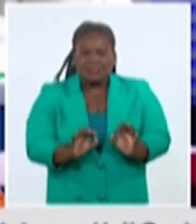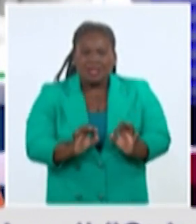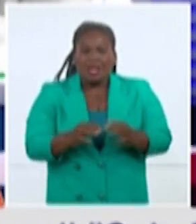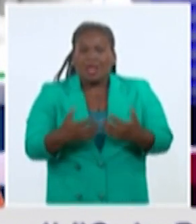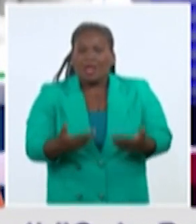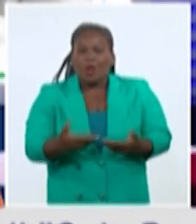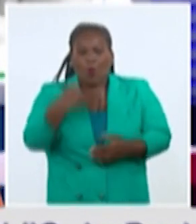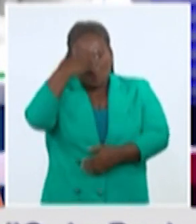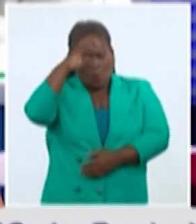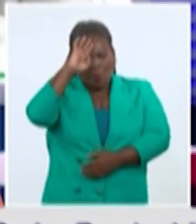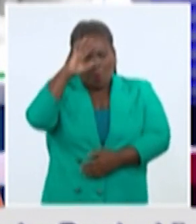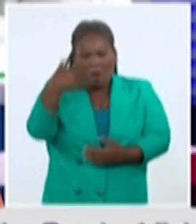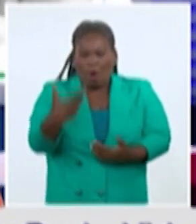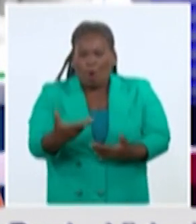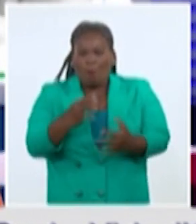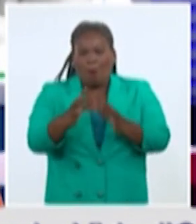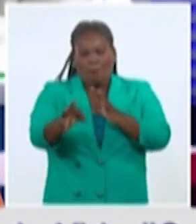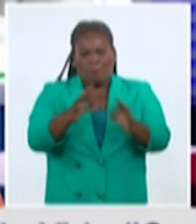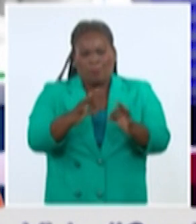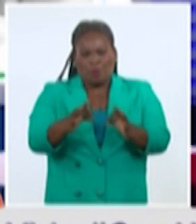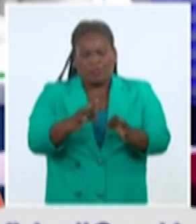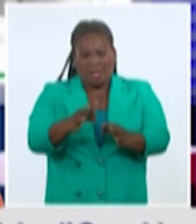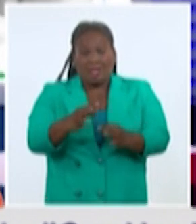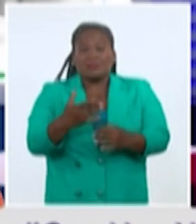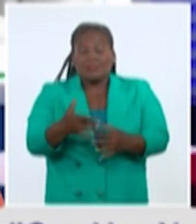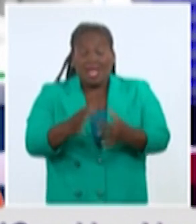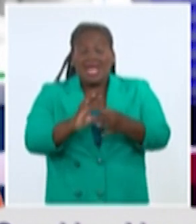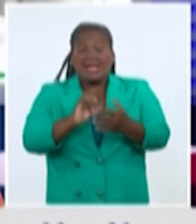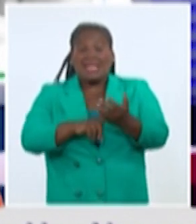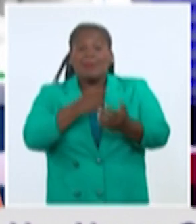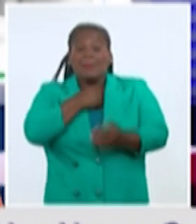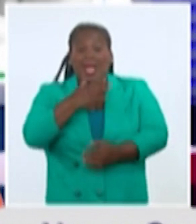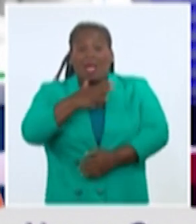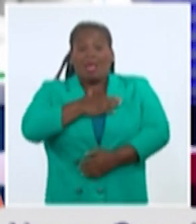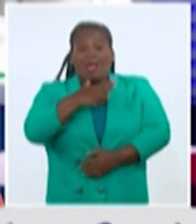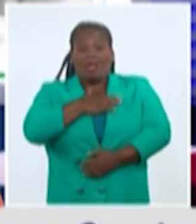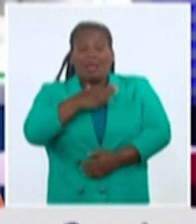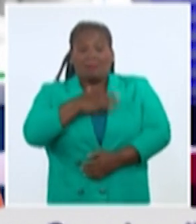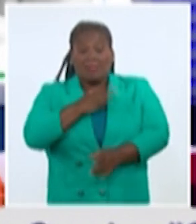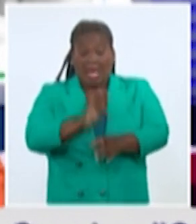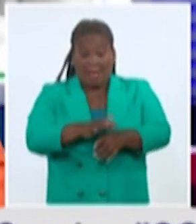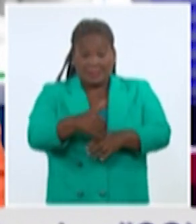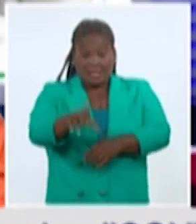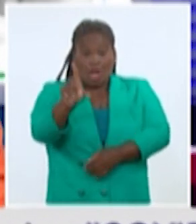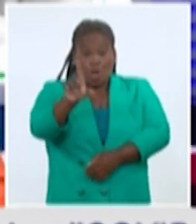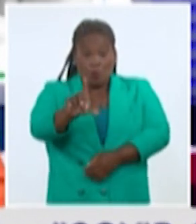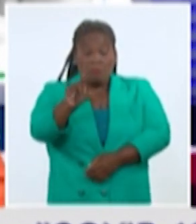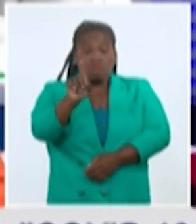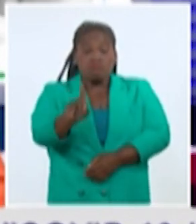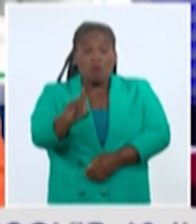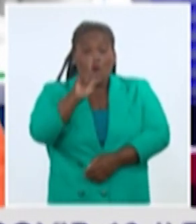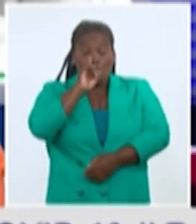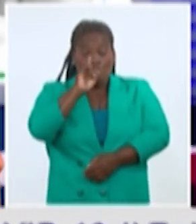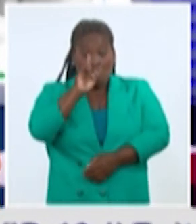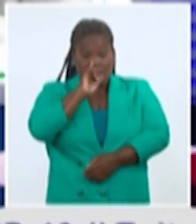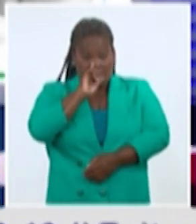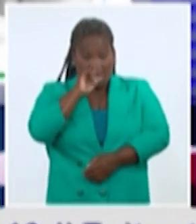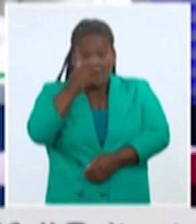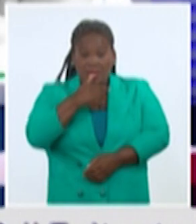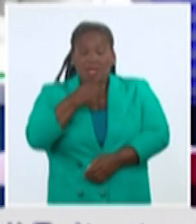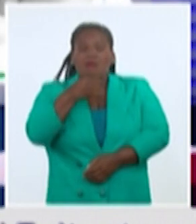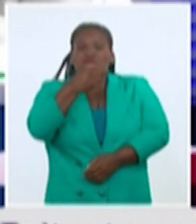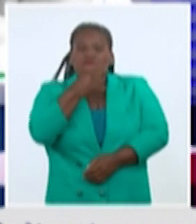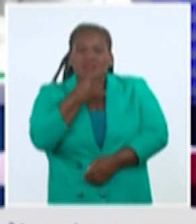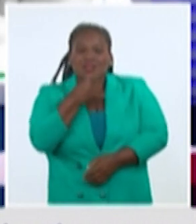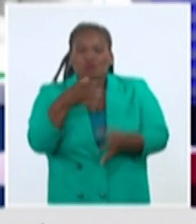cubana de vacunación antigripal del Ministerio de Salud Pública a partir del próximo 1 de noviembre para los adultos mayores. Las gracias,